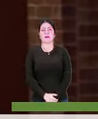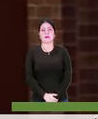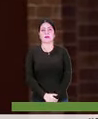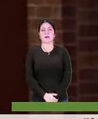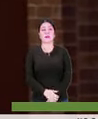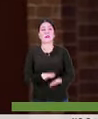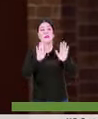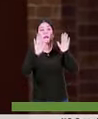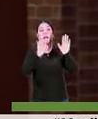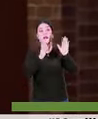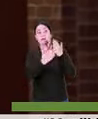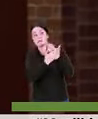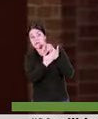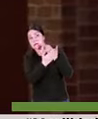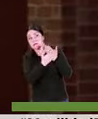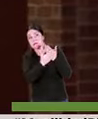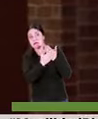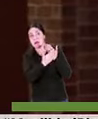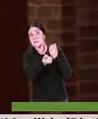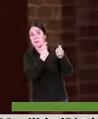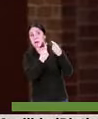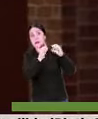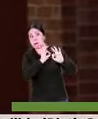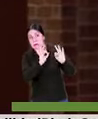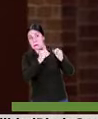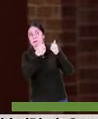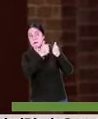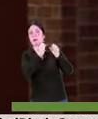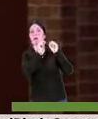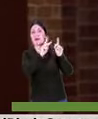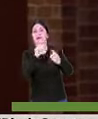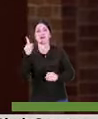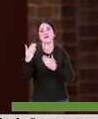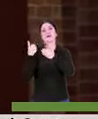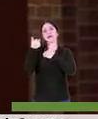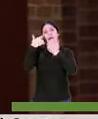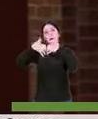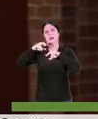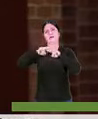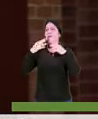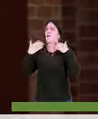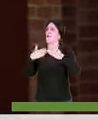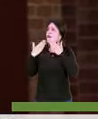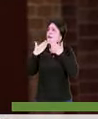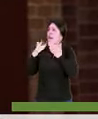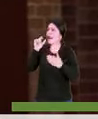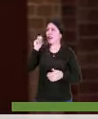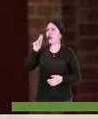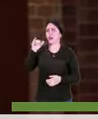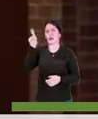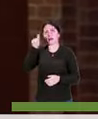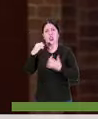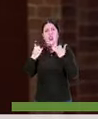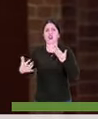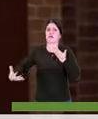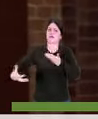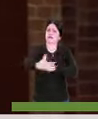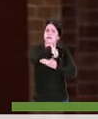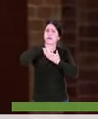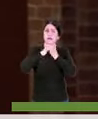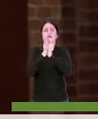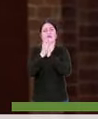Ah, no, me indican que ya no hay más preguntas ciudadanas para la empresa Metro. Leonidas, muchísimas gracias por participar en esta rendición de cuentas